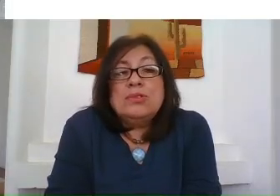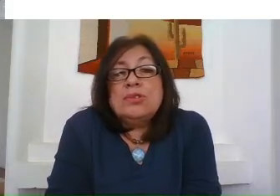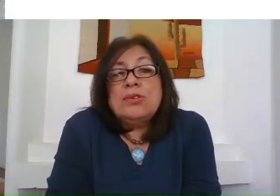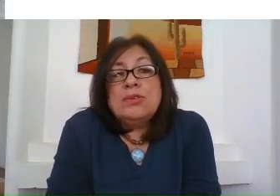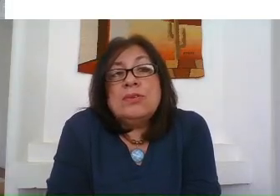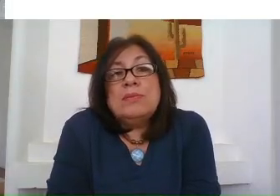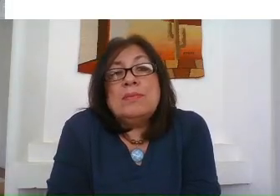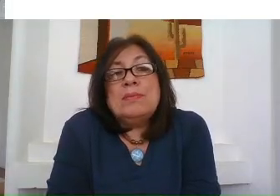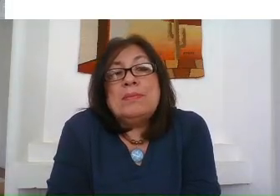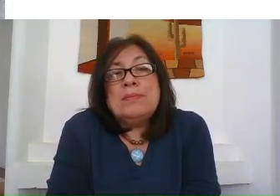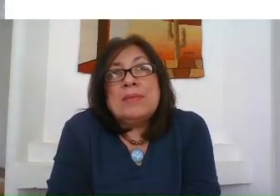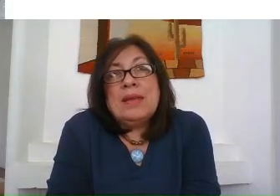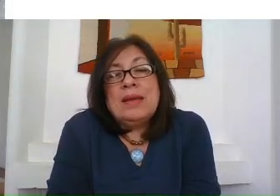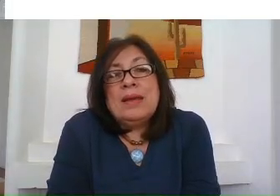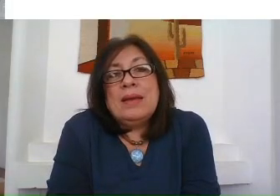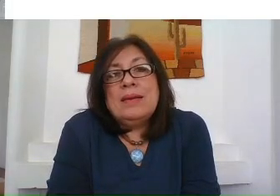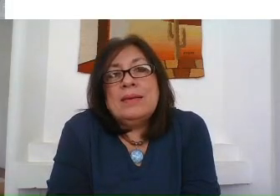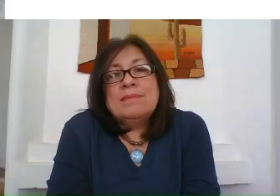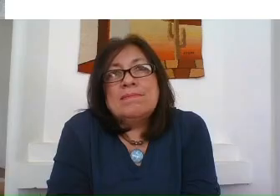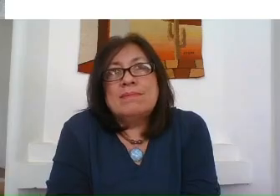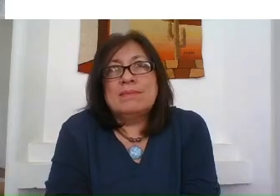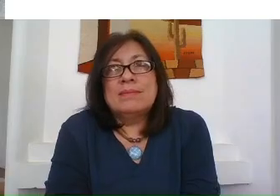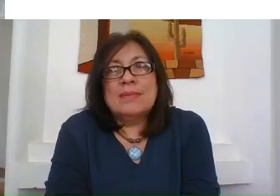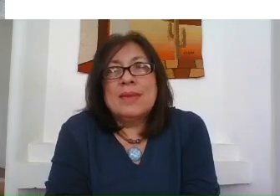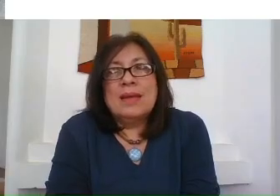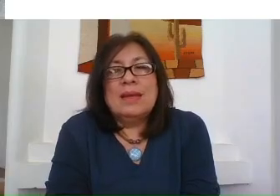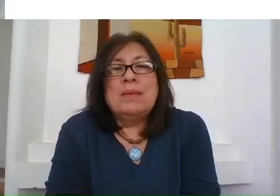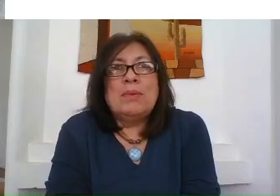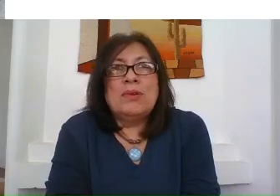Hay mucho